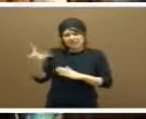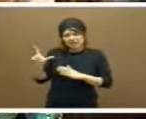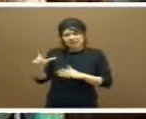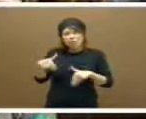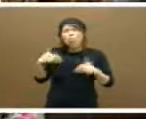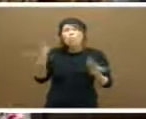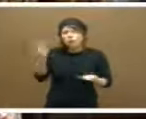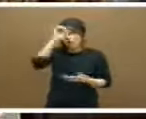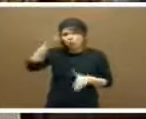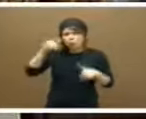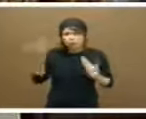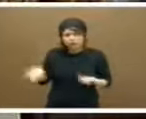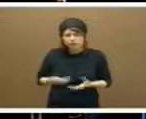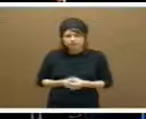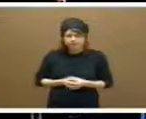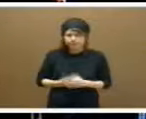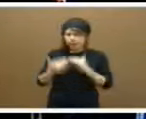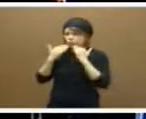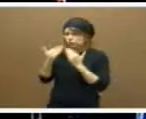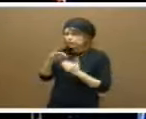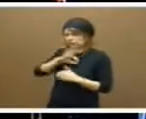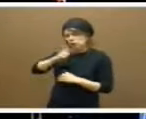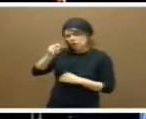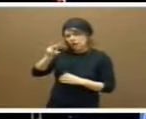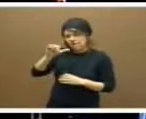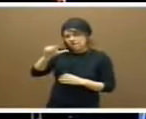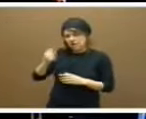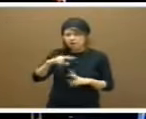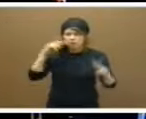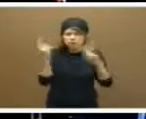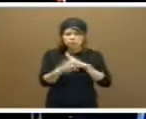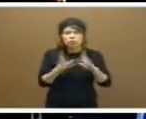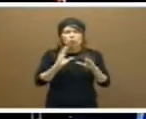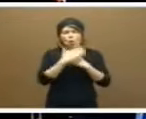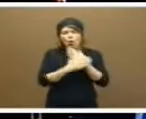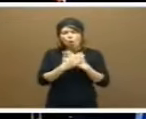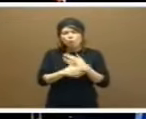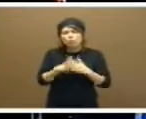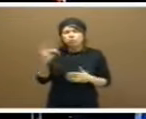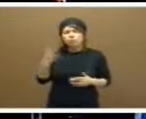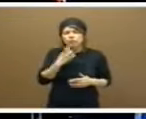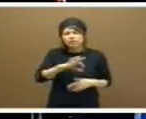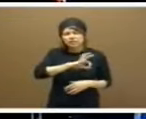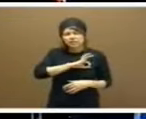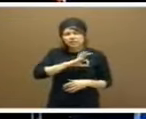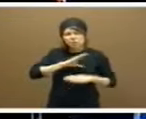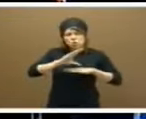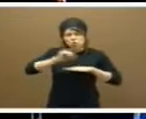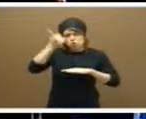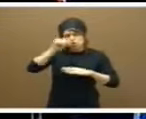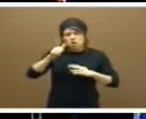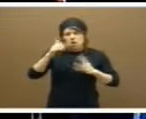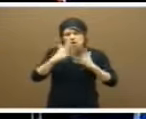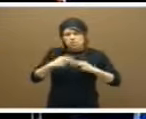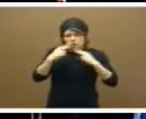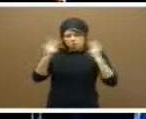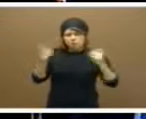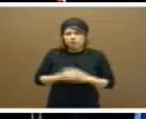ALUCOZ. Muchas gracias, señora Ávila. Para su contestación por parte del Gobierno tiene la palabra el señor consejero de Administración